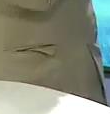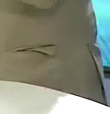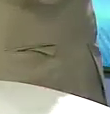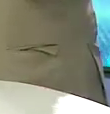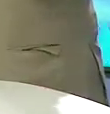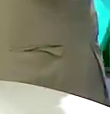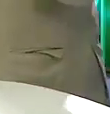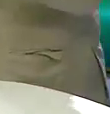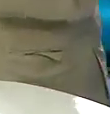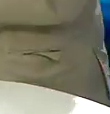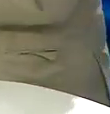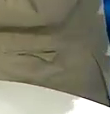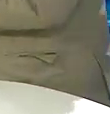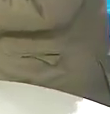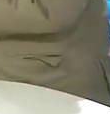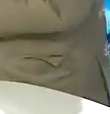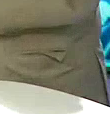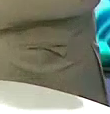mejor